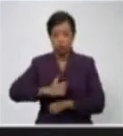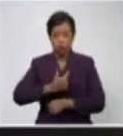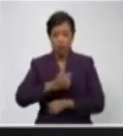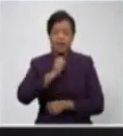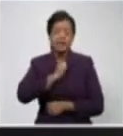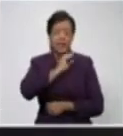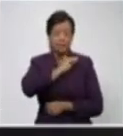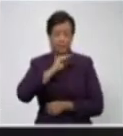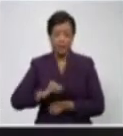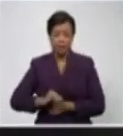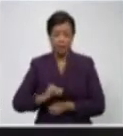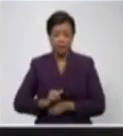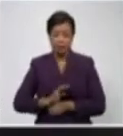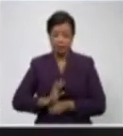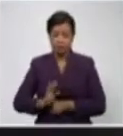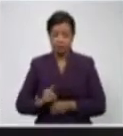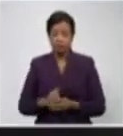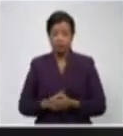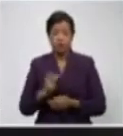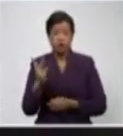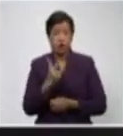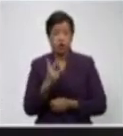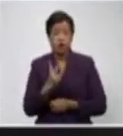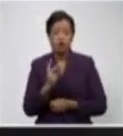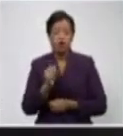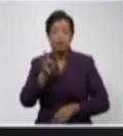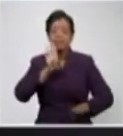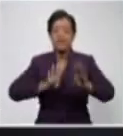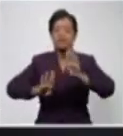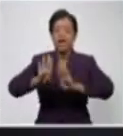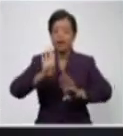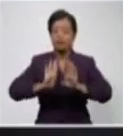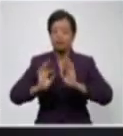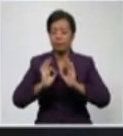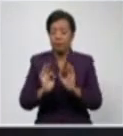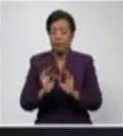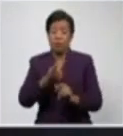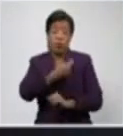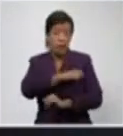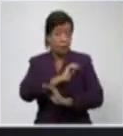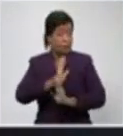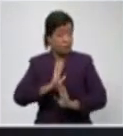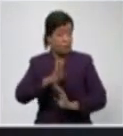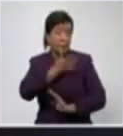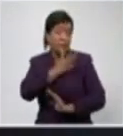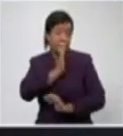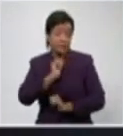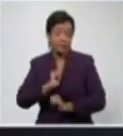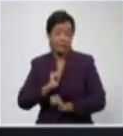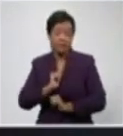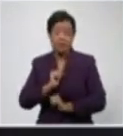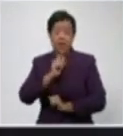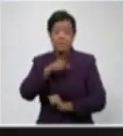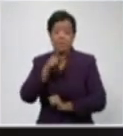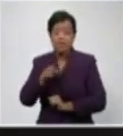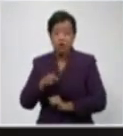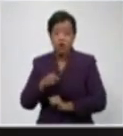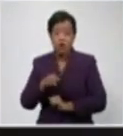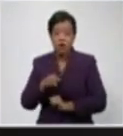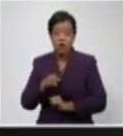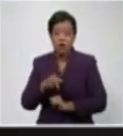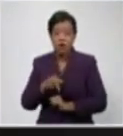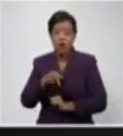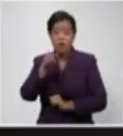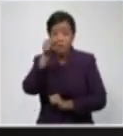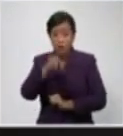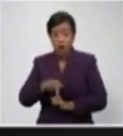ahí, son los promotores de la civilidad. Esta persona que acompaña a quien solicita la invasión vive en España. Desde